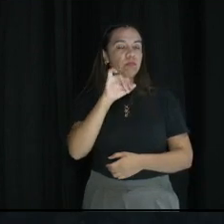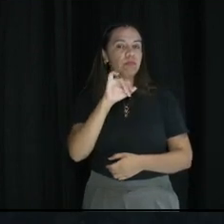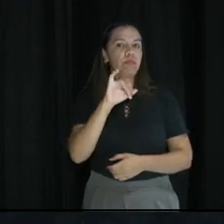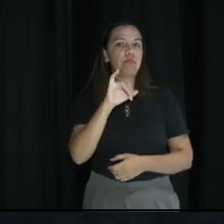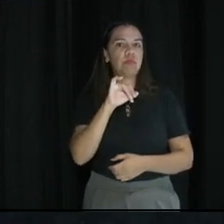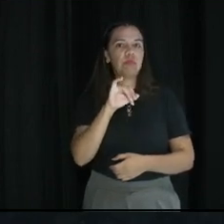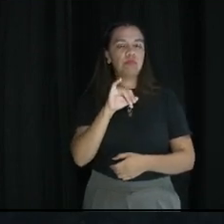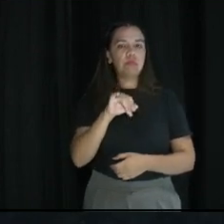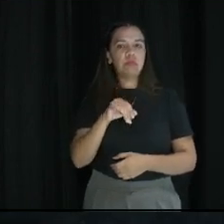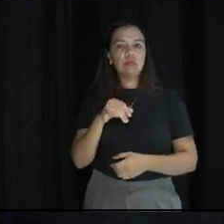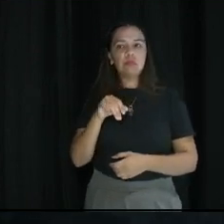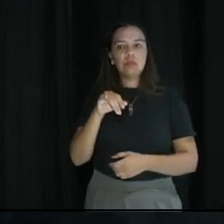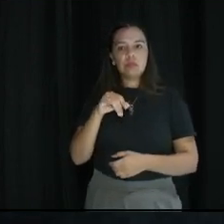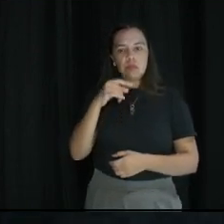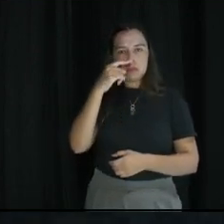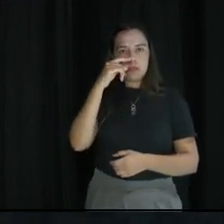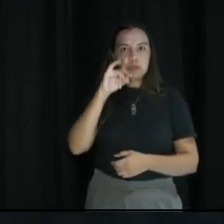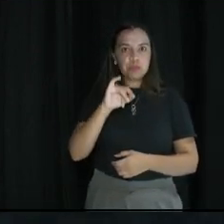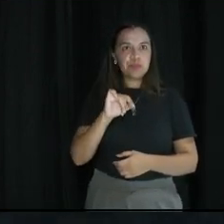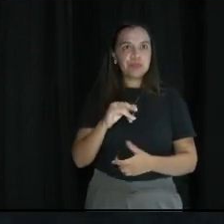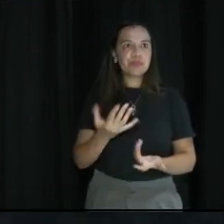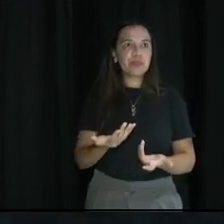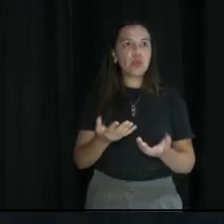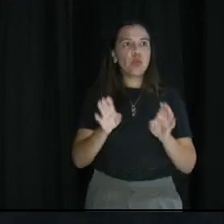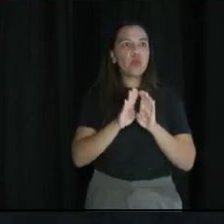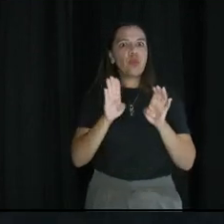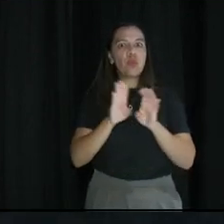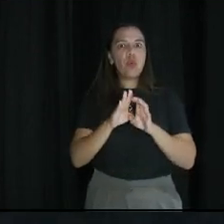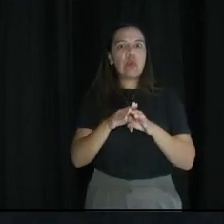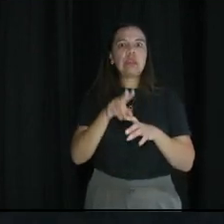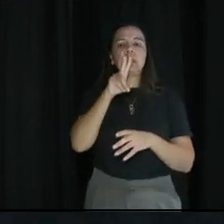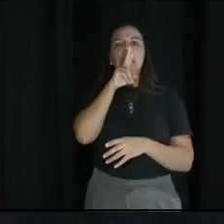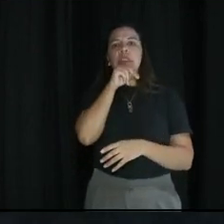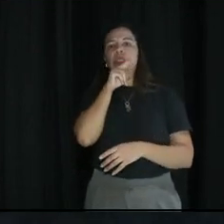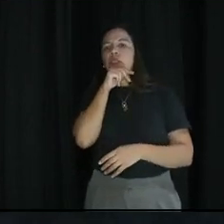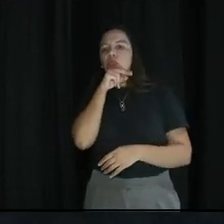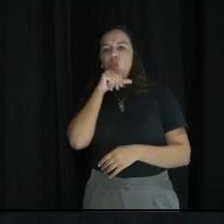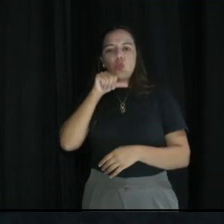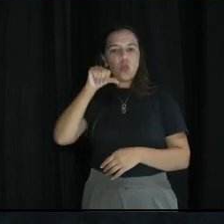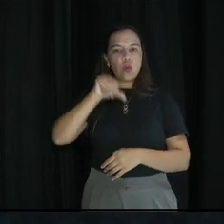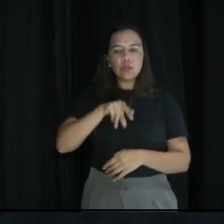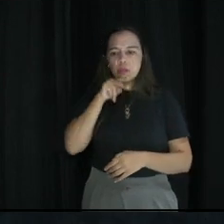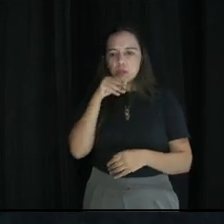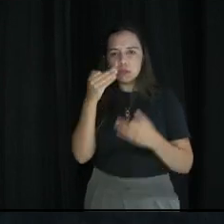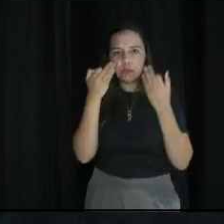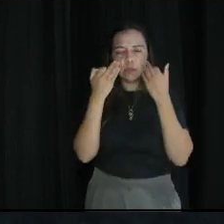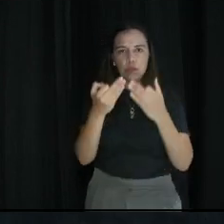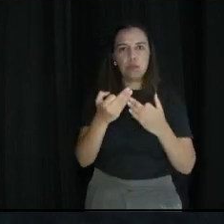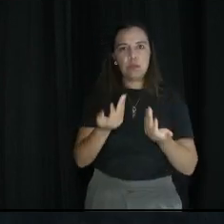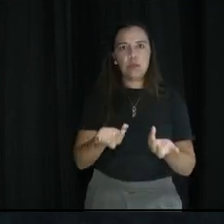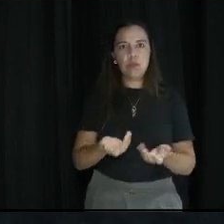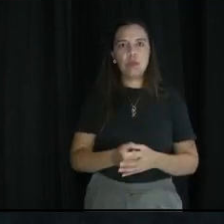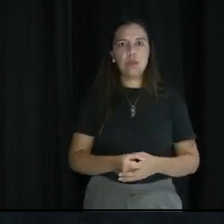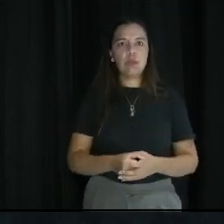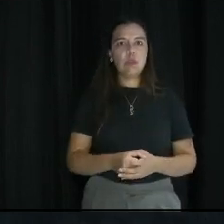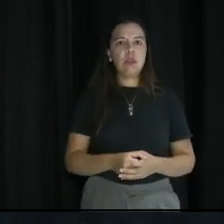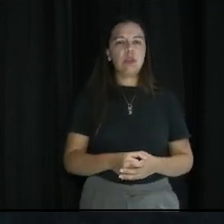fue algo pues sí alarmante, ¿no? Nos tocó que